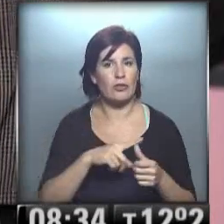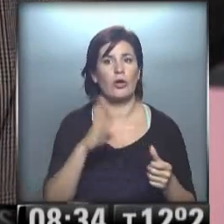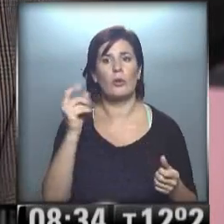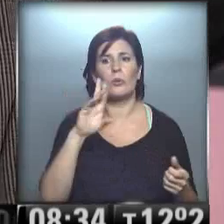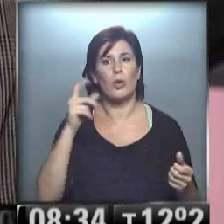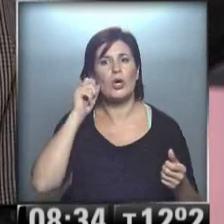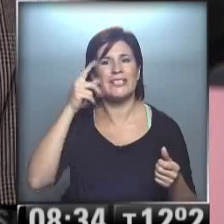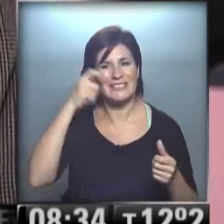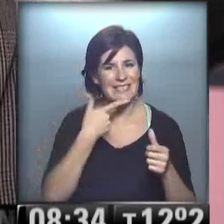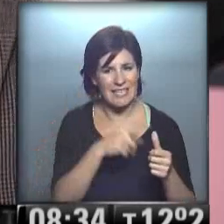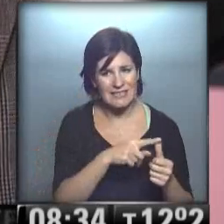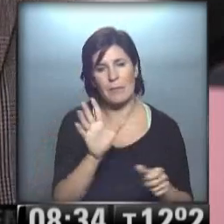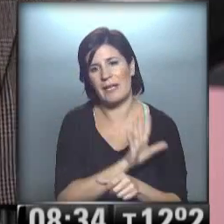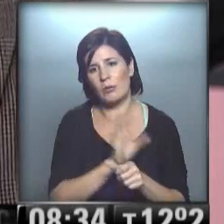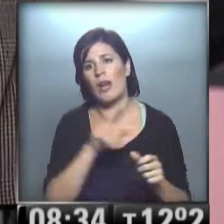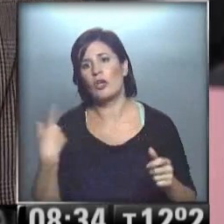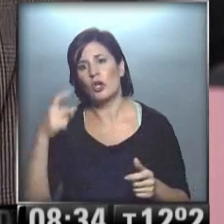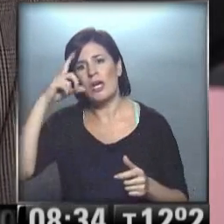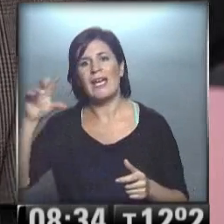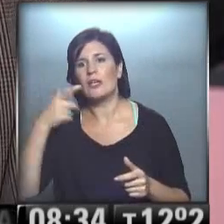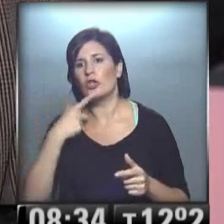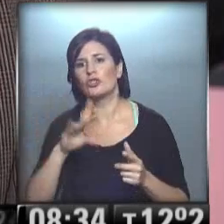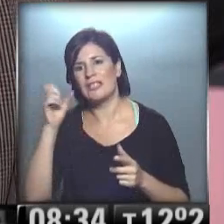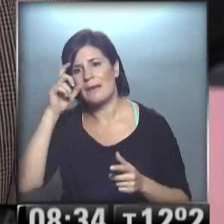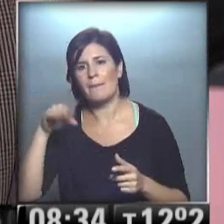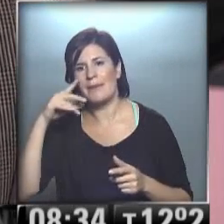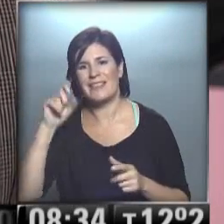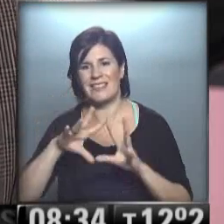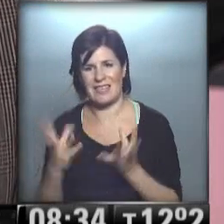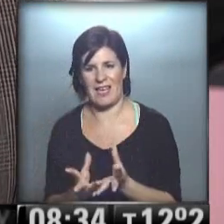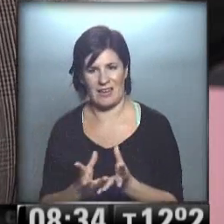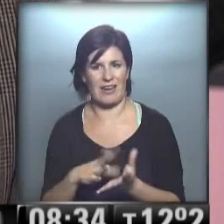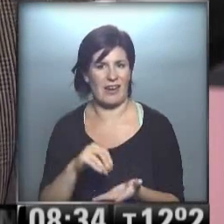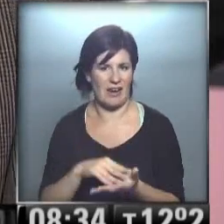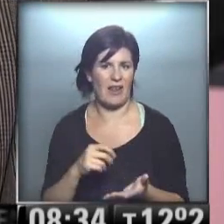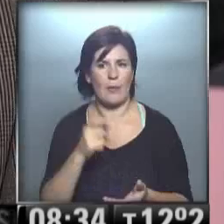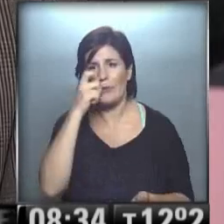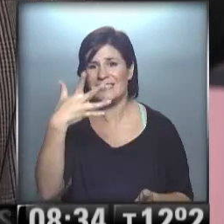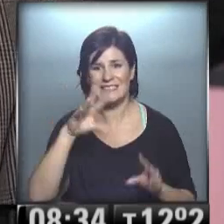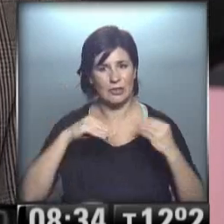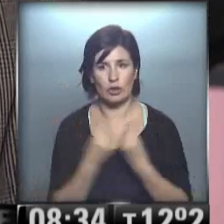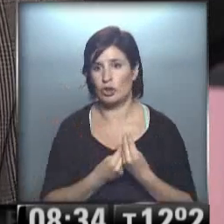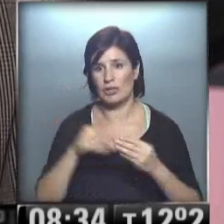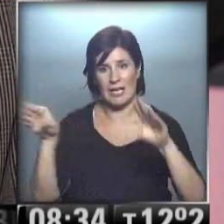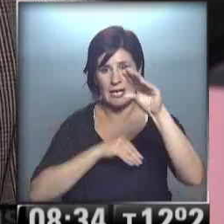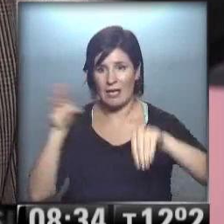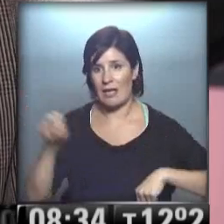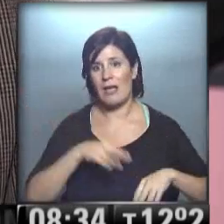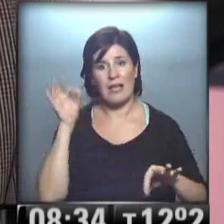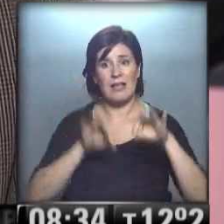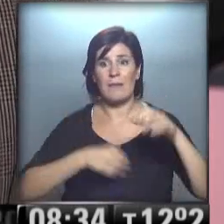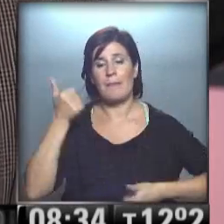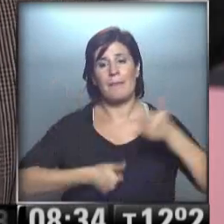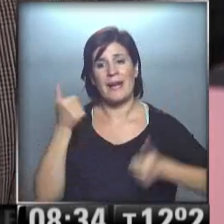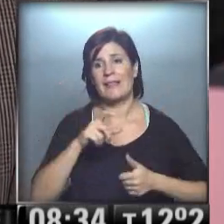por biblia y hay cause de mi tierra de los tres programas nominados 25 nominaciones para la televisión pública y si te estás preguntando cuándo